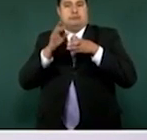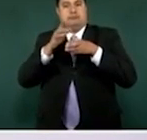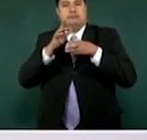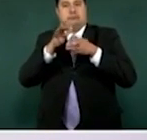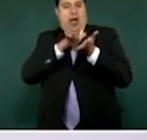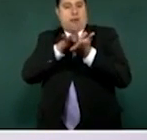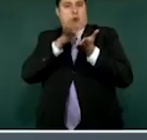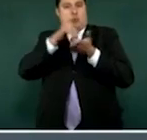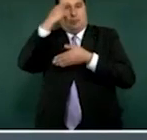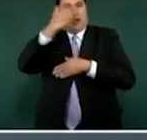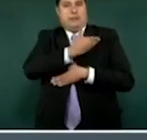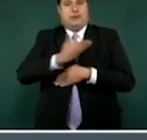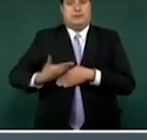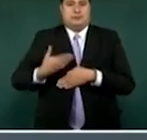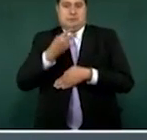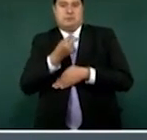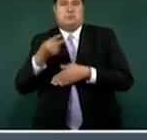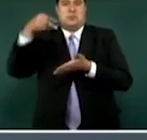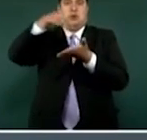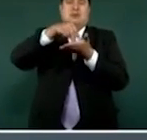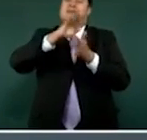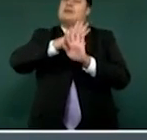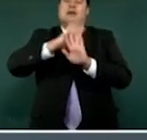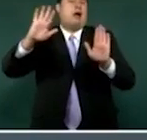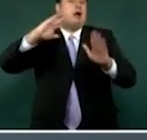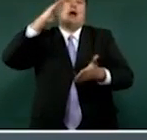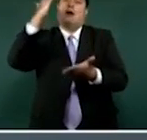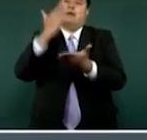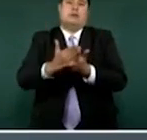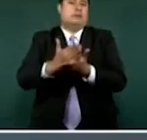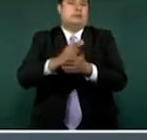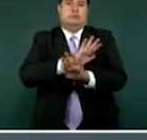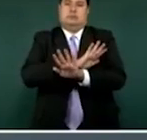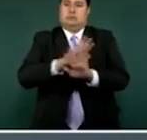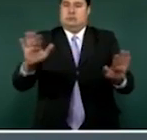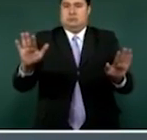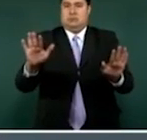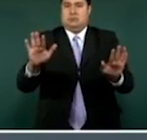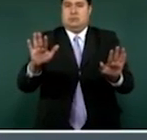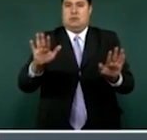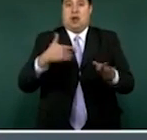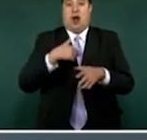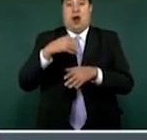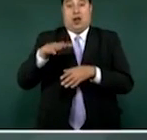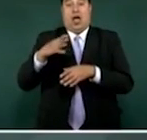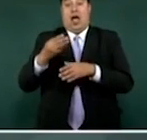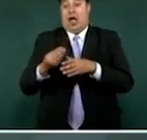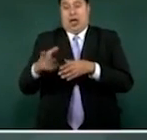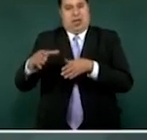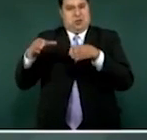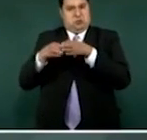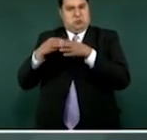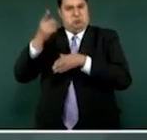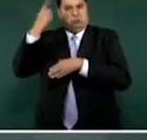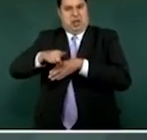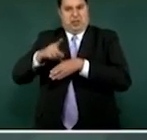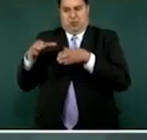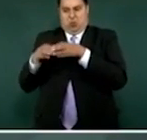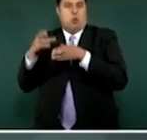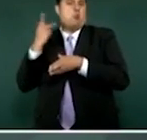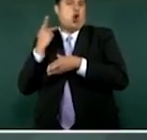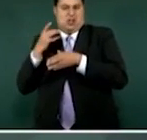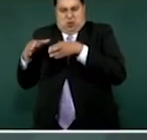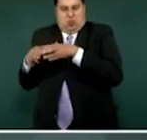presidencia. Eso ya no existe. Ya no hay partido de Estado. Como no